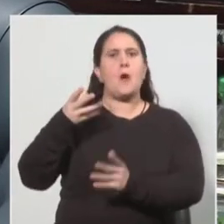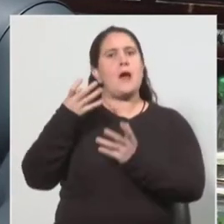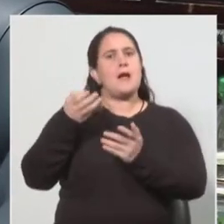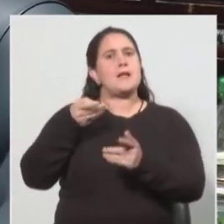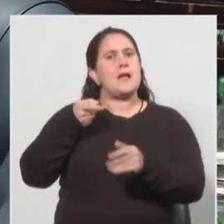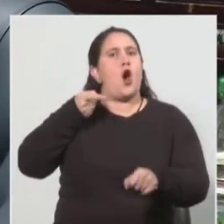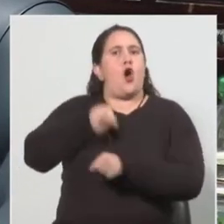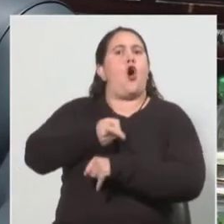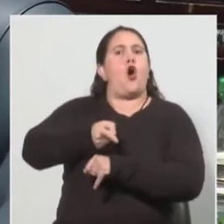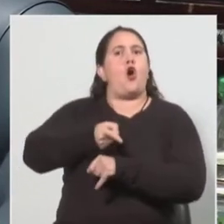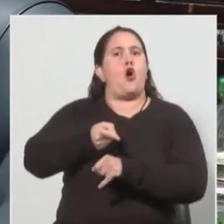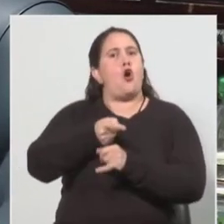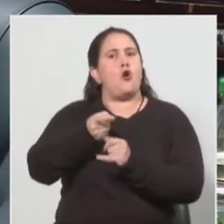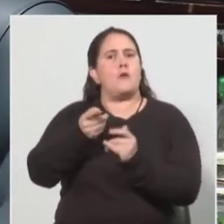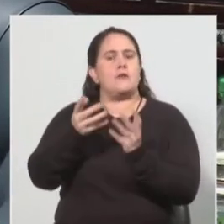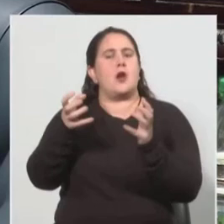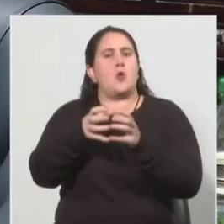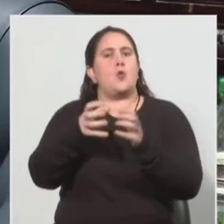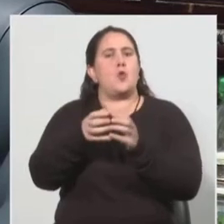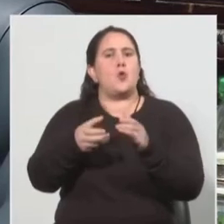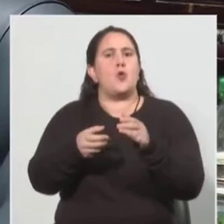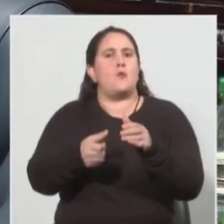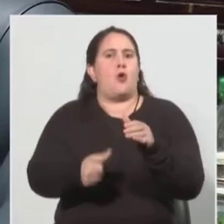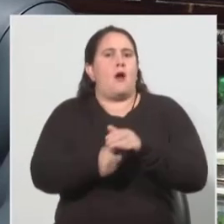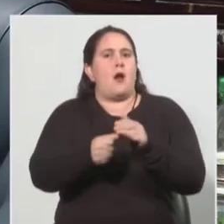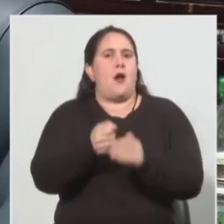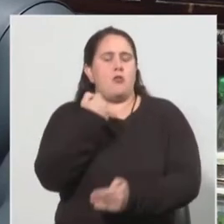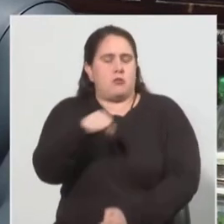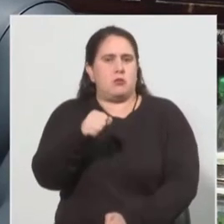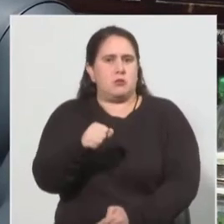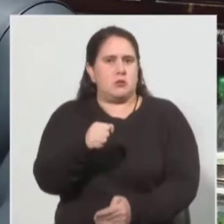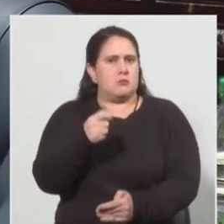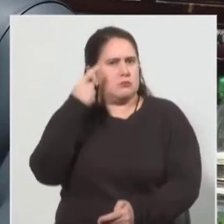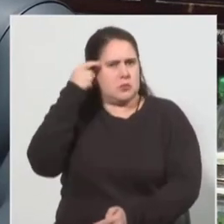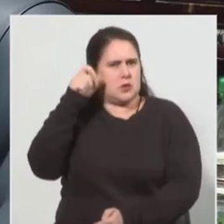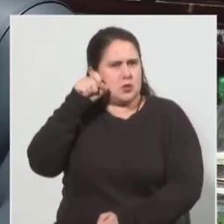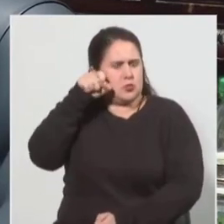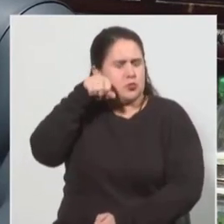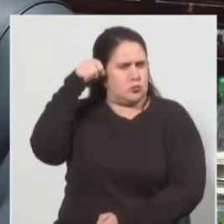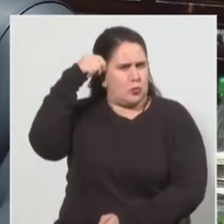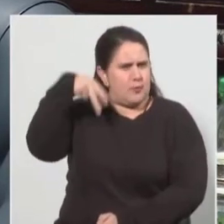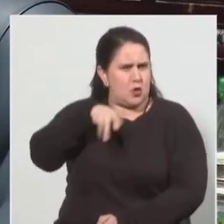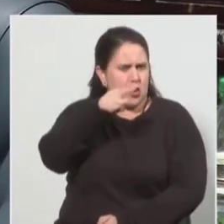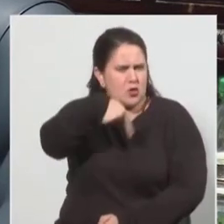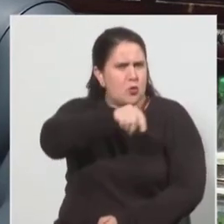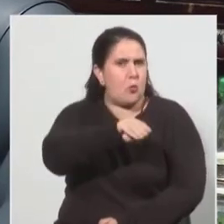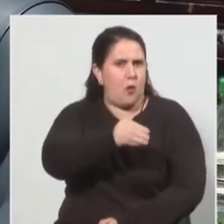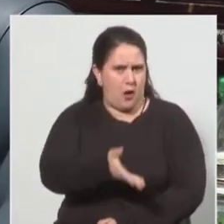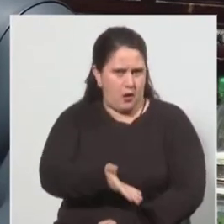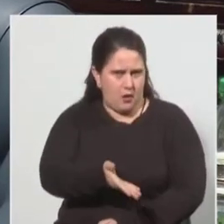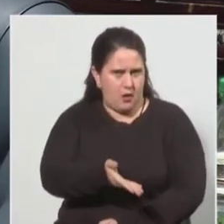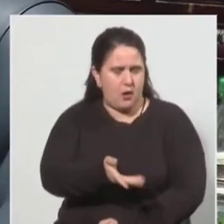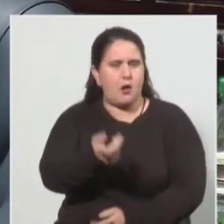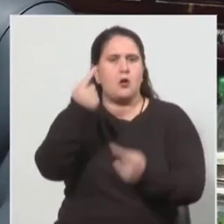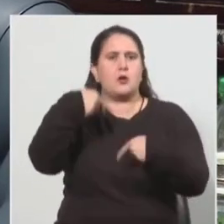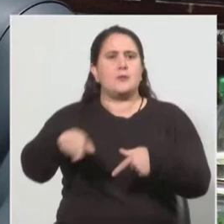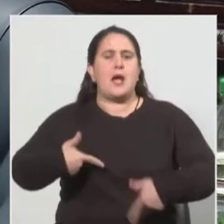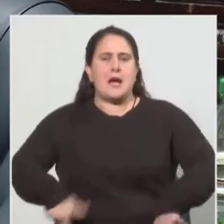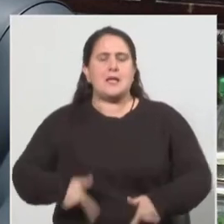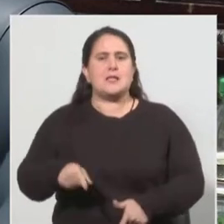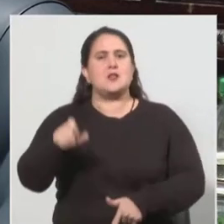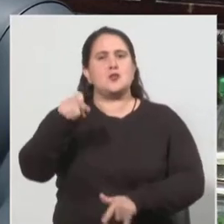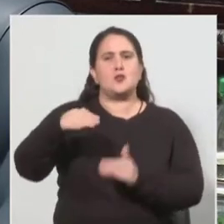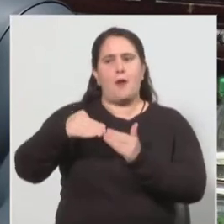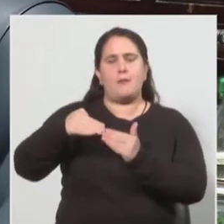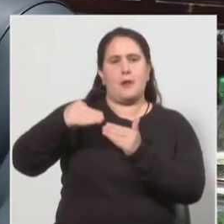el crimen organizado? ¿Cómo cree el señor canciller que reaccionarán sus subordinados ante el